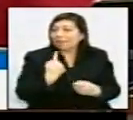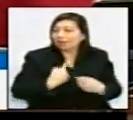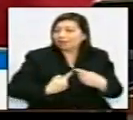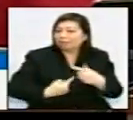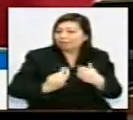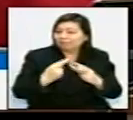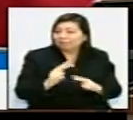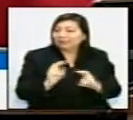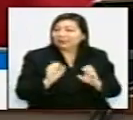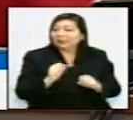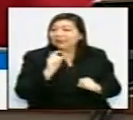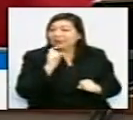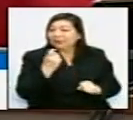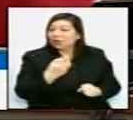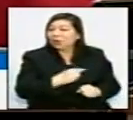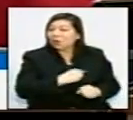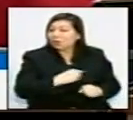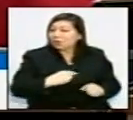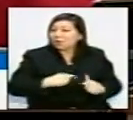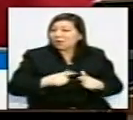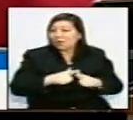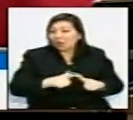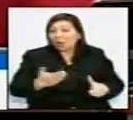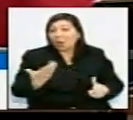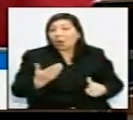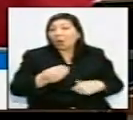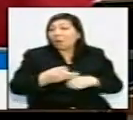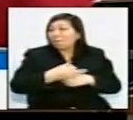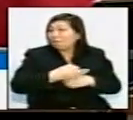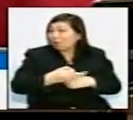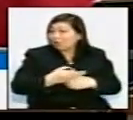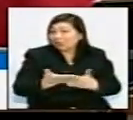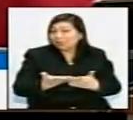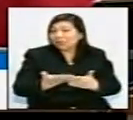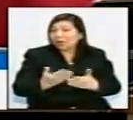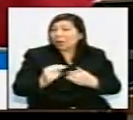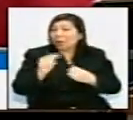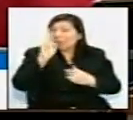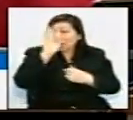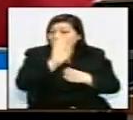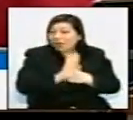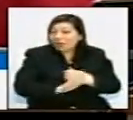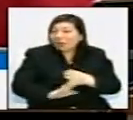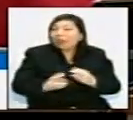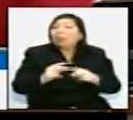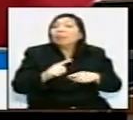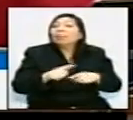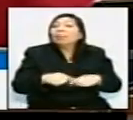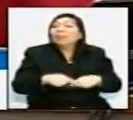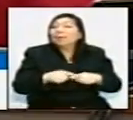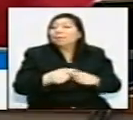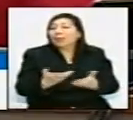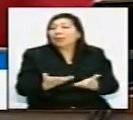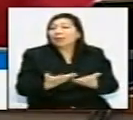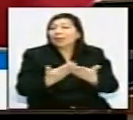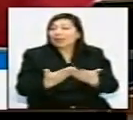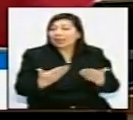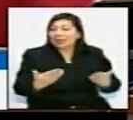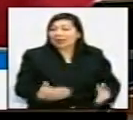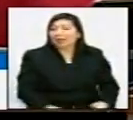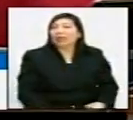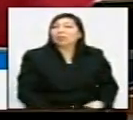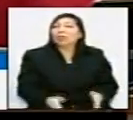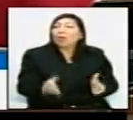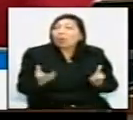intervenir, y que sea o el gobierno local o el gobierno regional o el gobierno nacional, dependiendo de las condiciones,